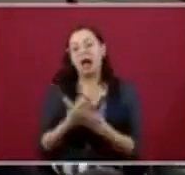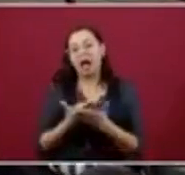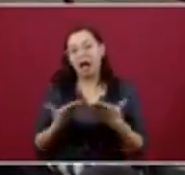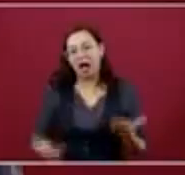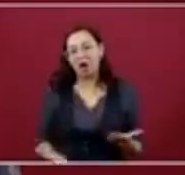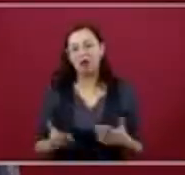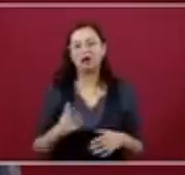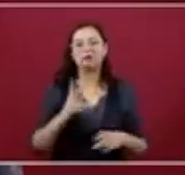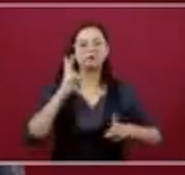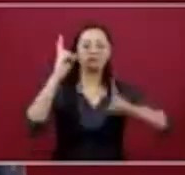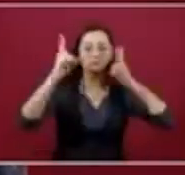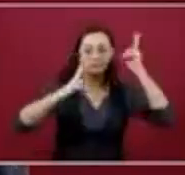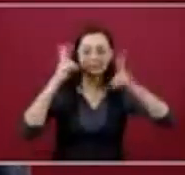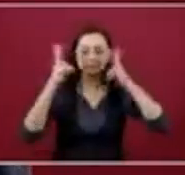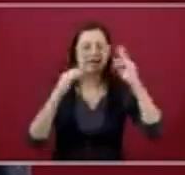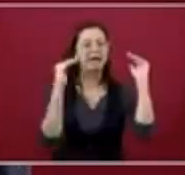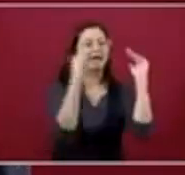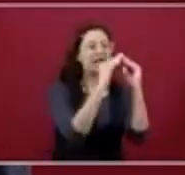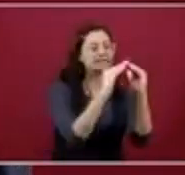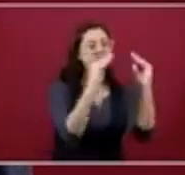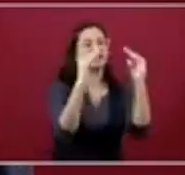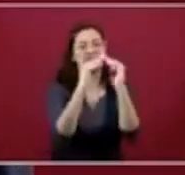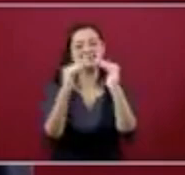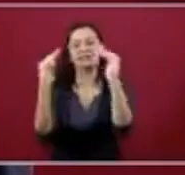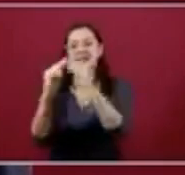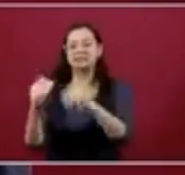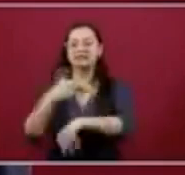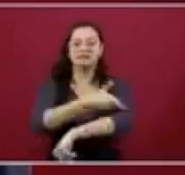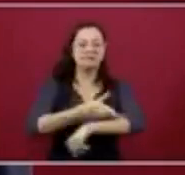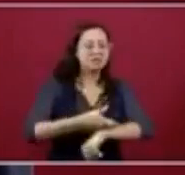casa, familia por familia,